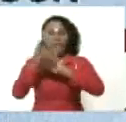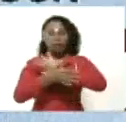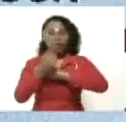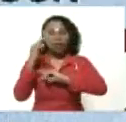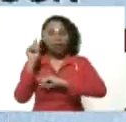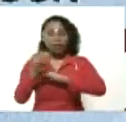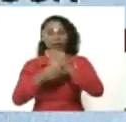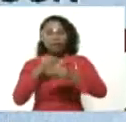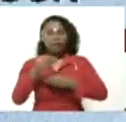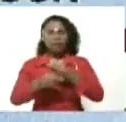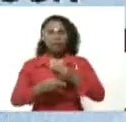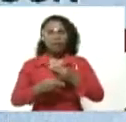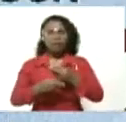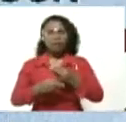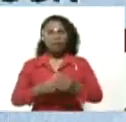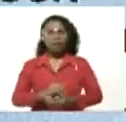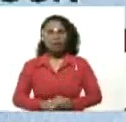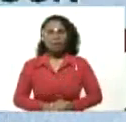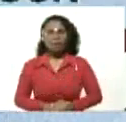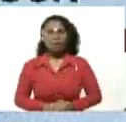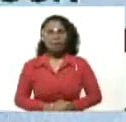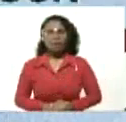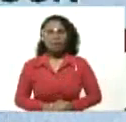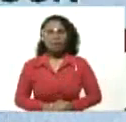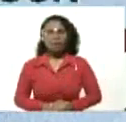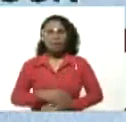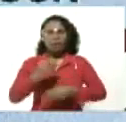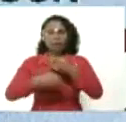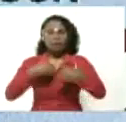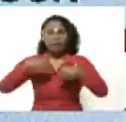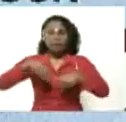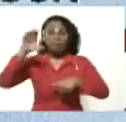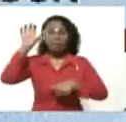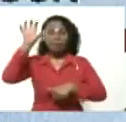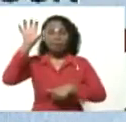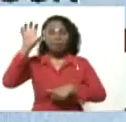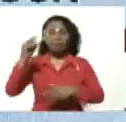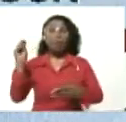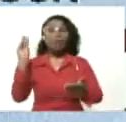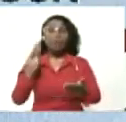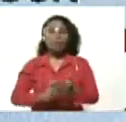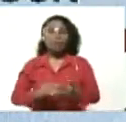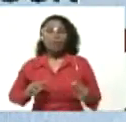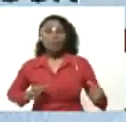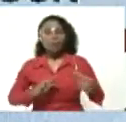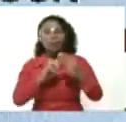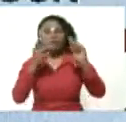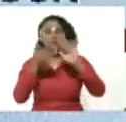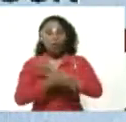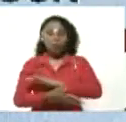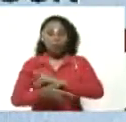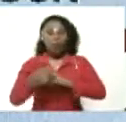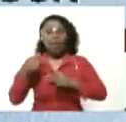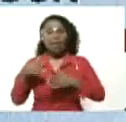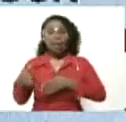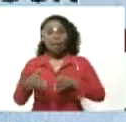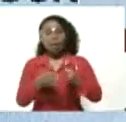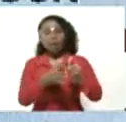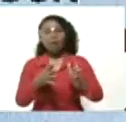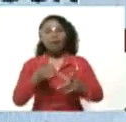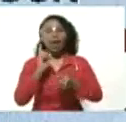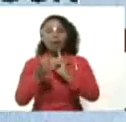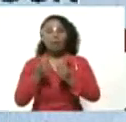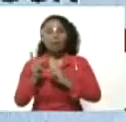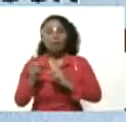es de sumar para que este país pueda encontrar otra vez el rumbo que algunos le han querido